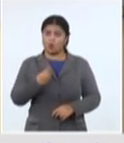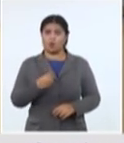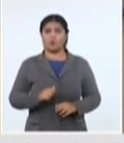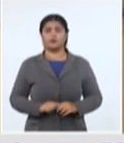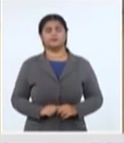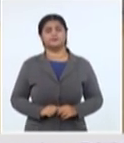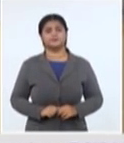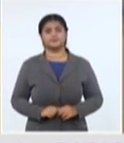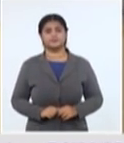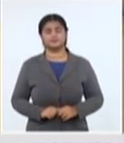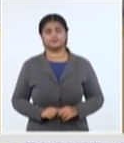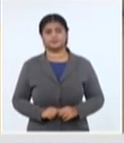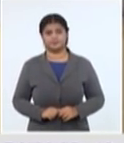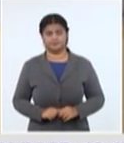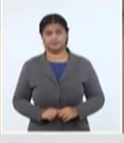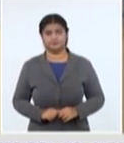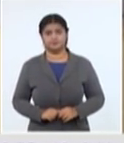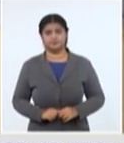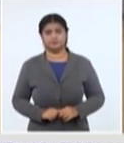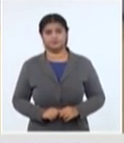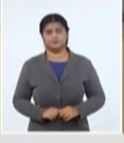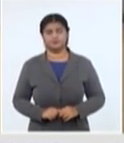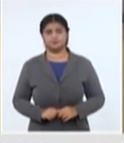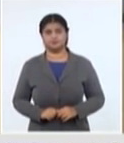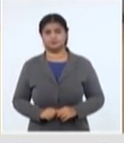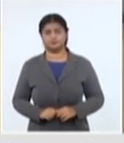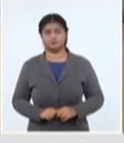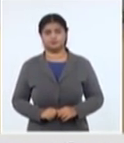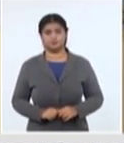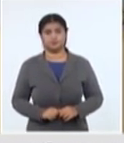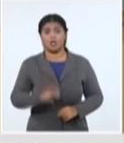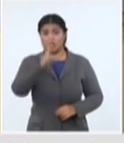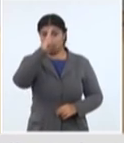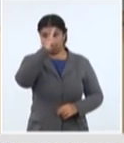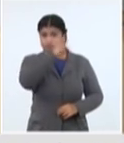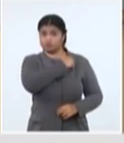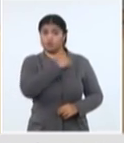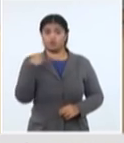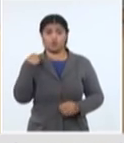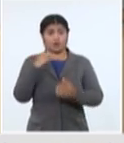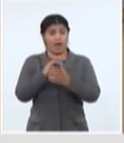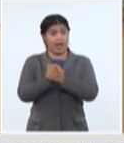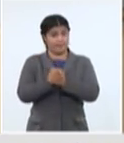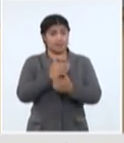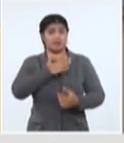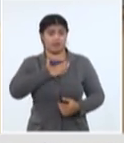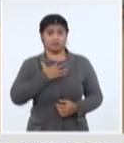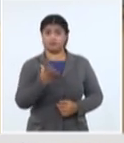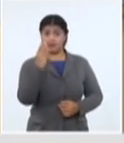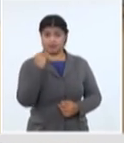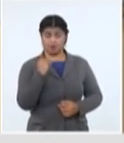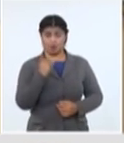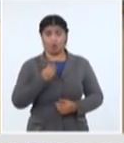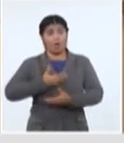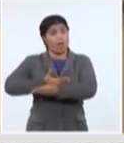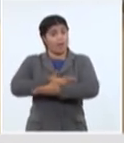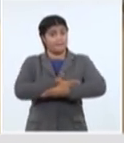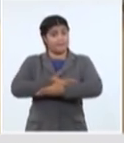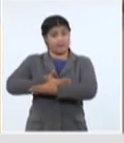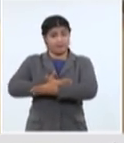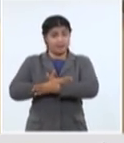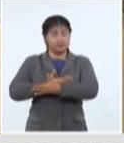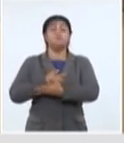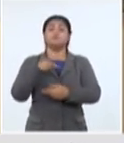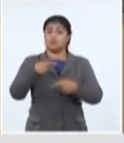es amistad de nosotros, y lleven a la bebé para que ella vea todo lo que puede salir de la COVID, porque la COVID deja